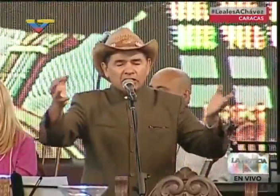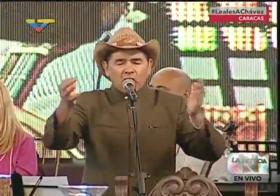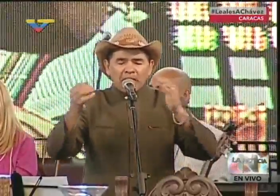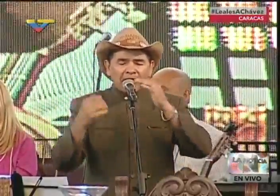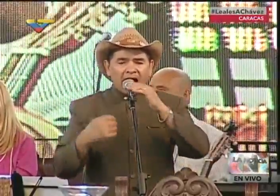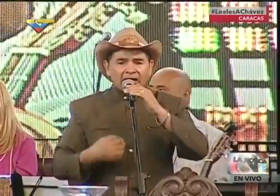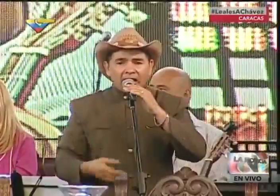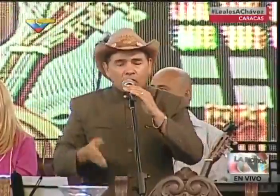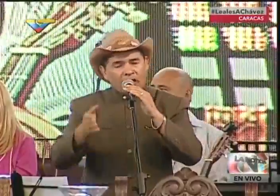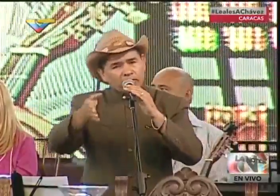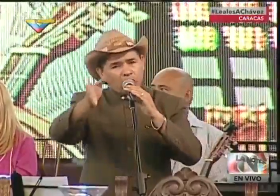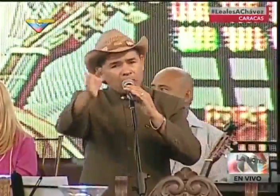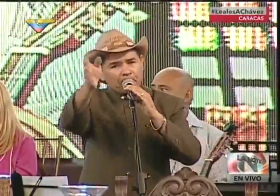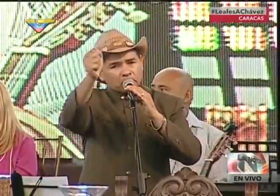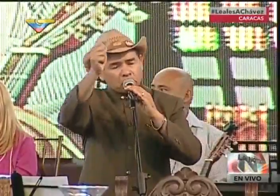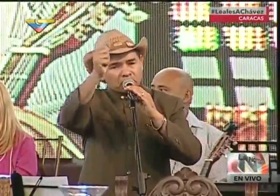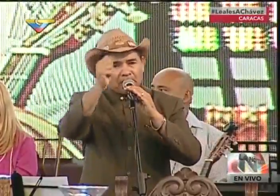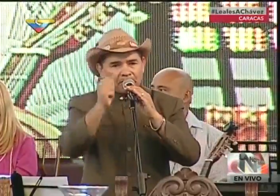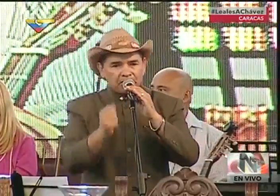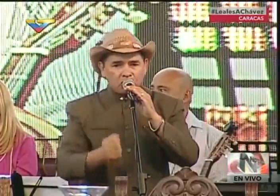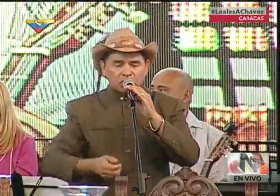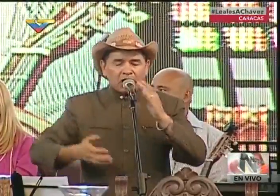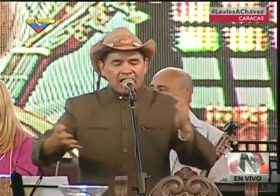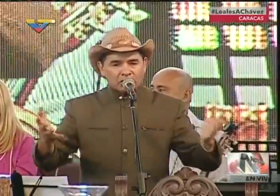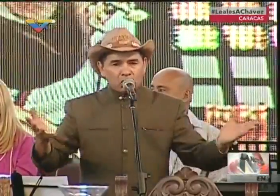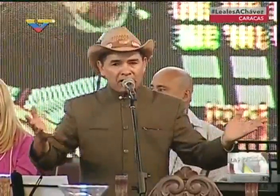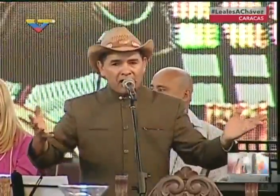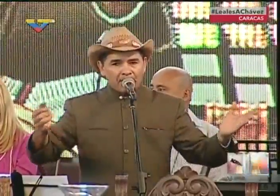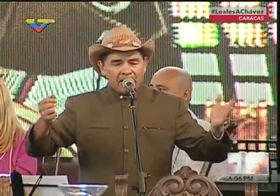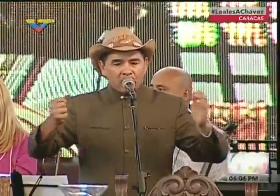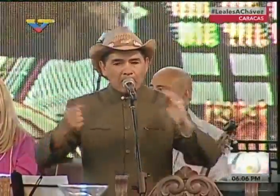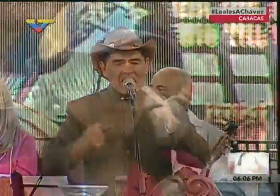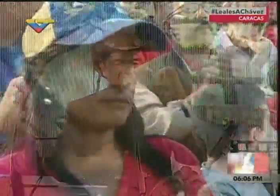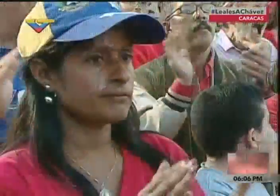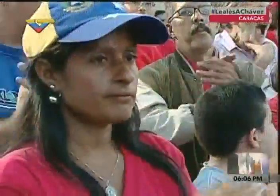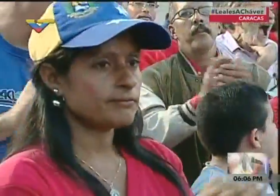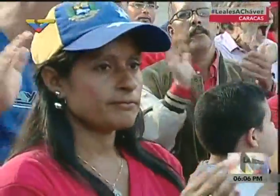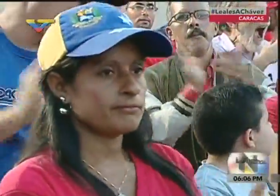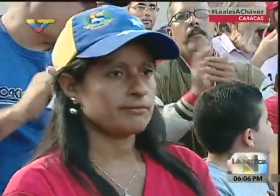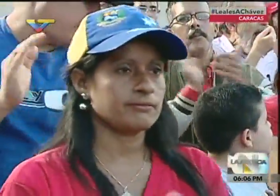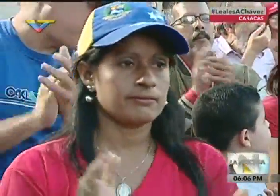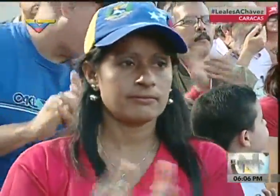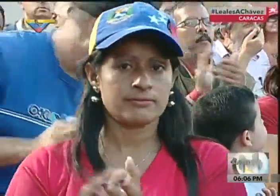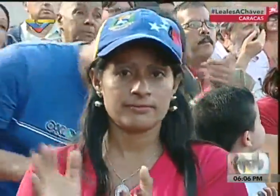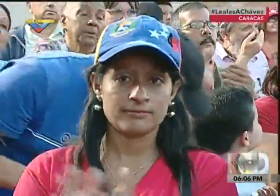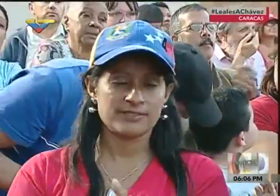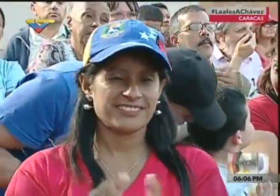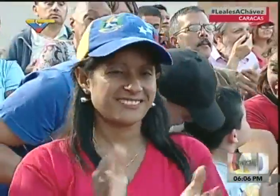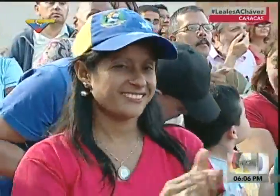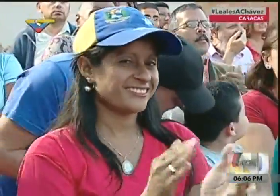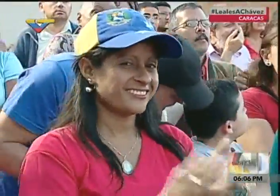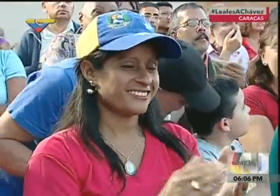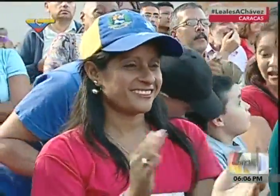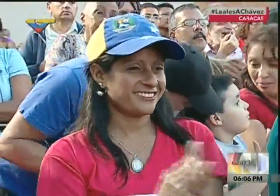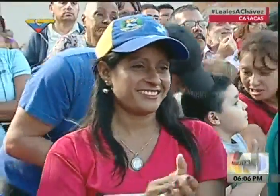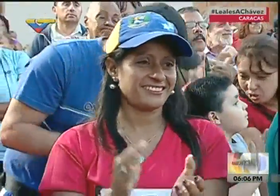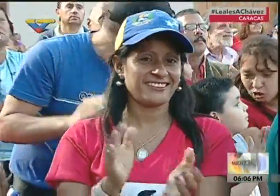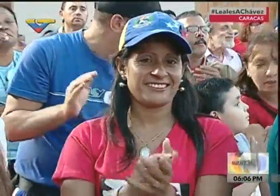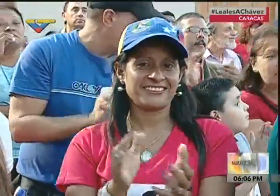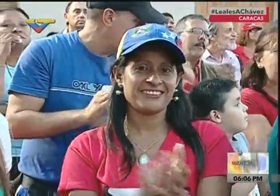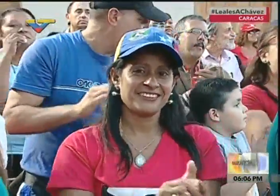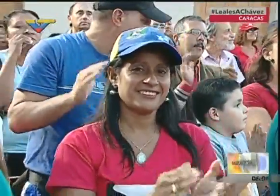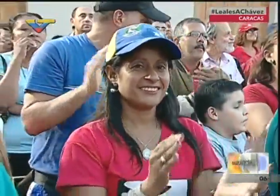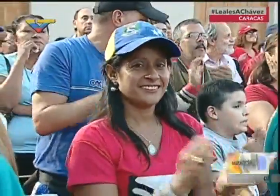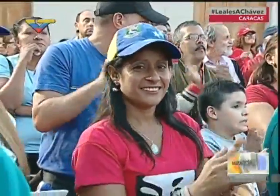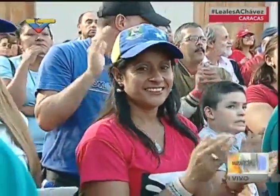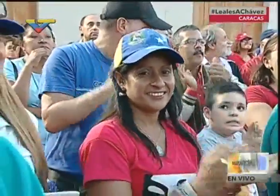belleza soberana. Cuando voy por tus caminos, la soledad me acompaña, te presto mucha atención al susurrar de